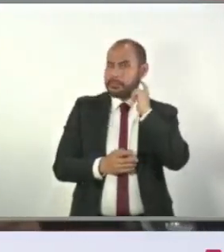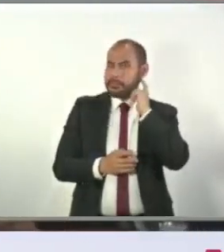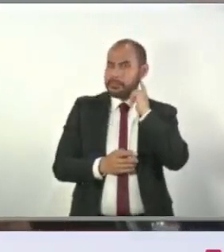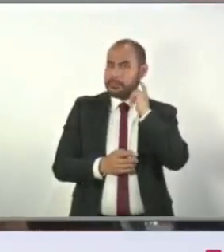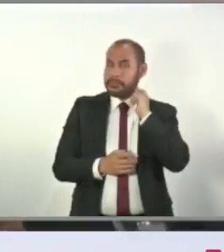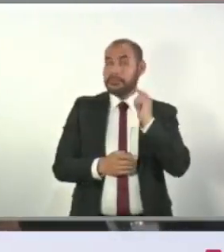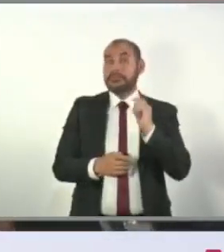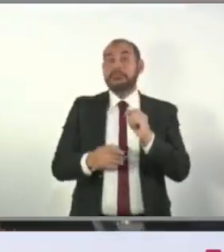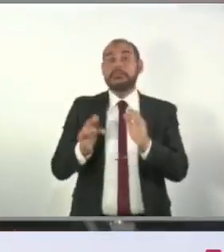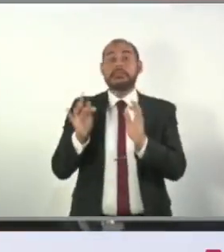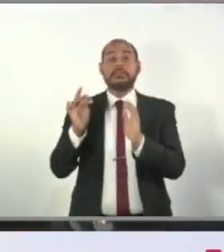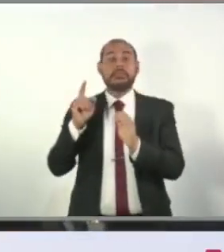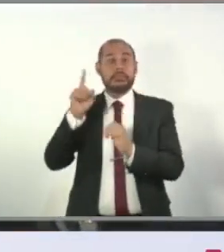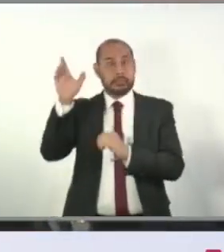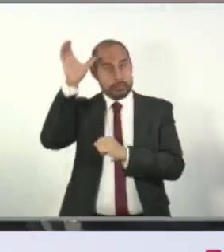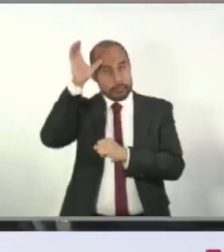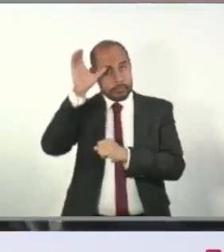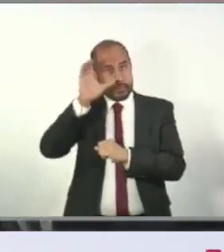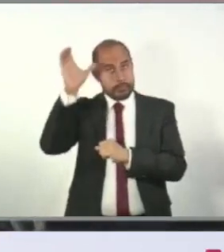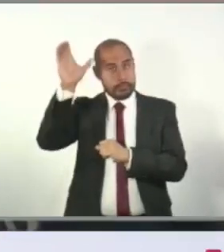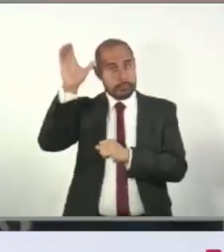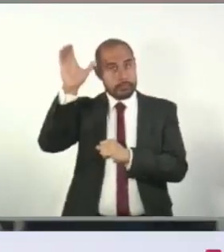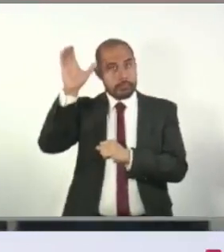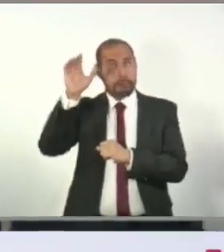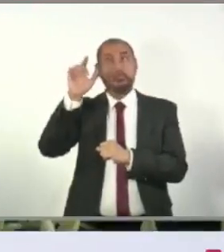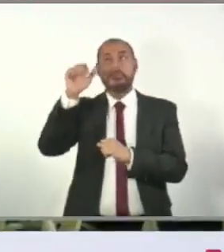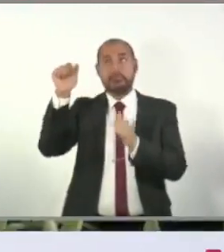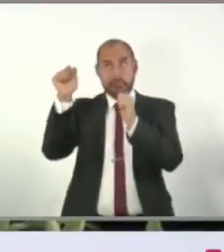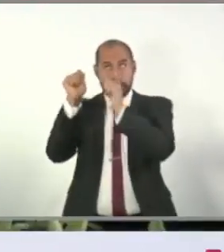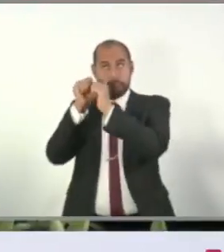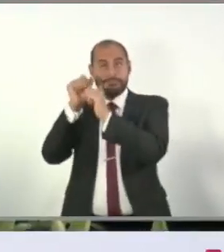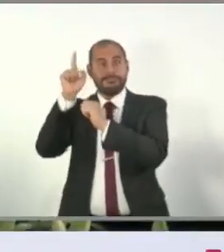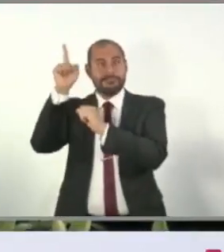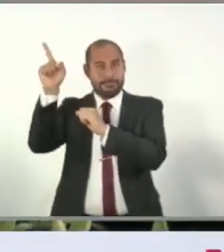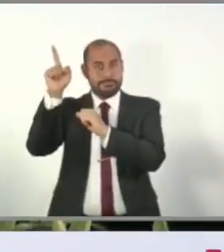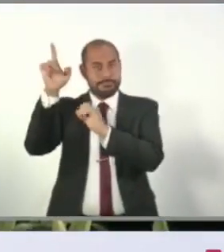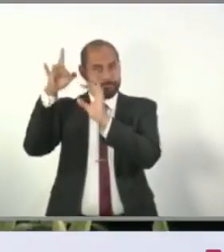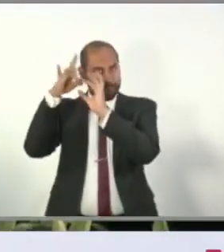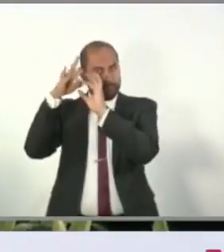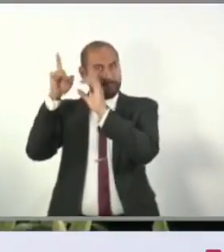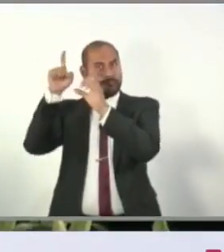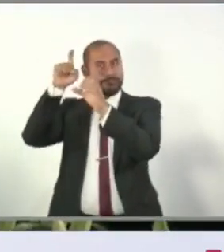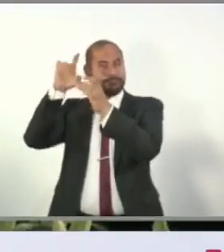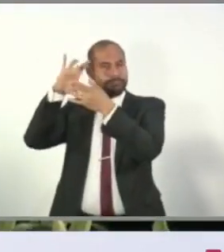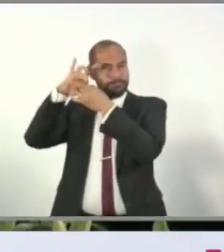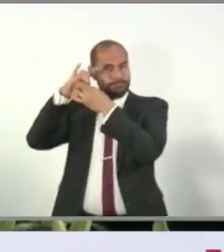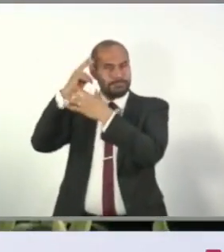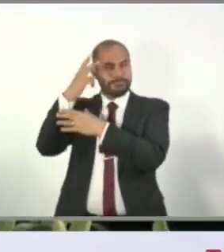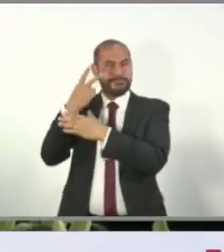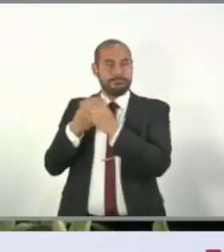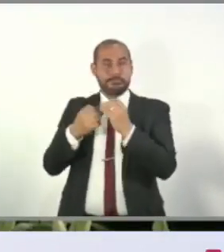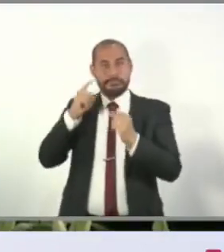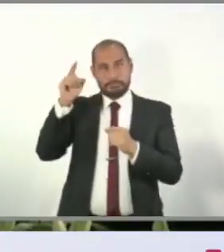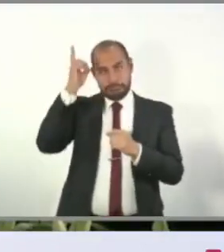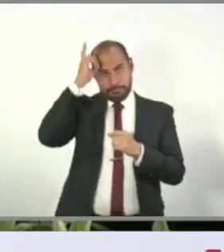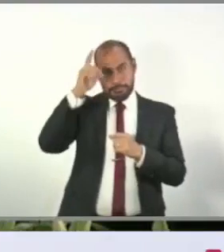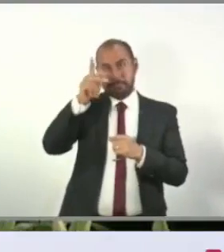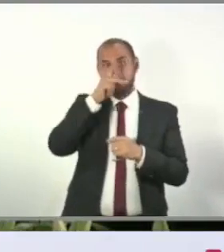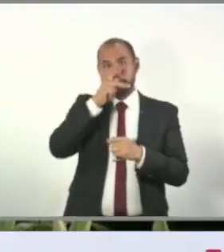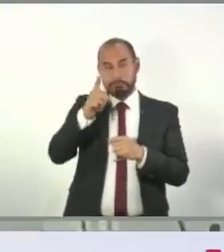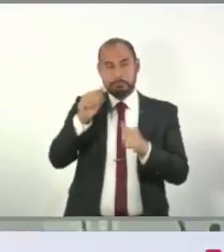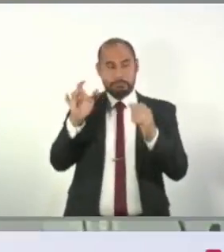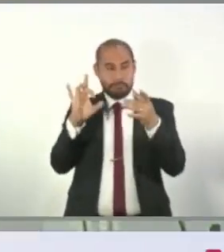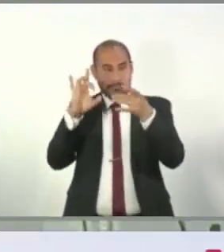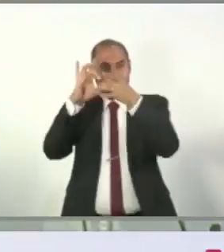Por Cristo, con Él y en Él, a ti Dios Padre omnipotente, la unidad del Espíritu